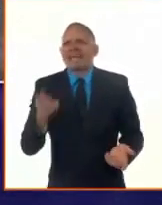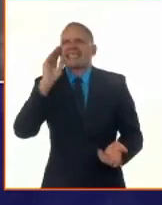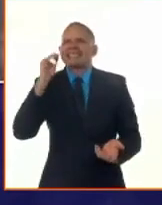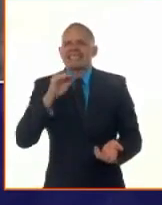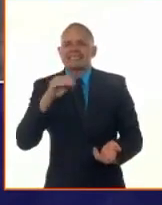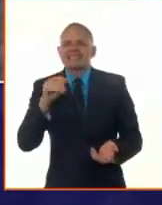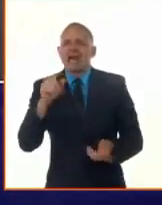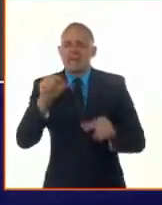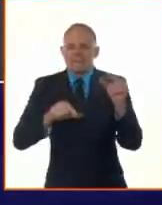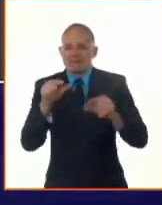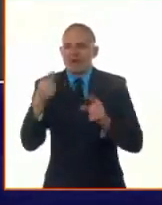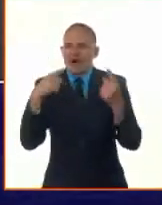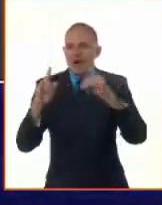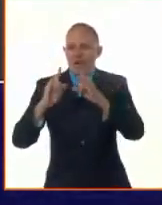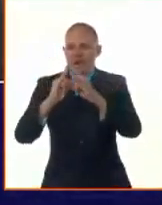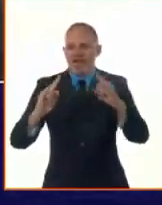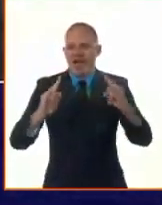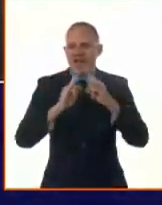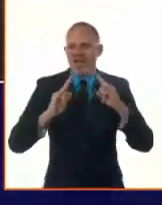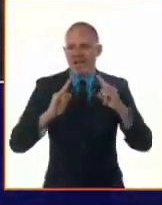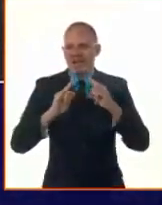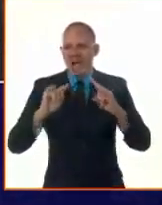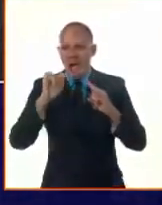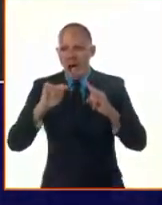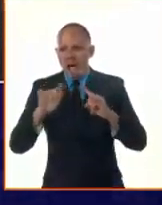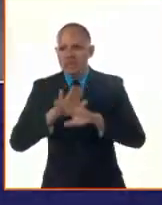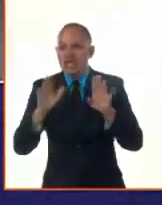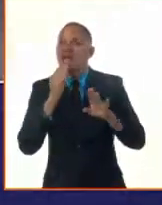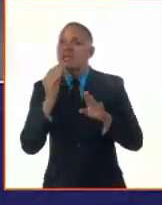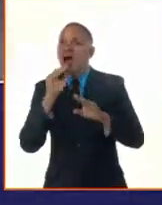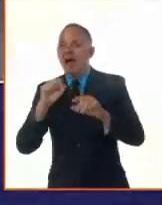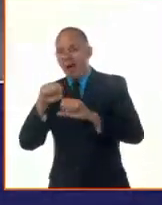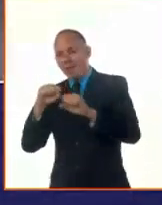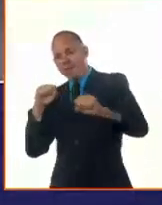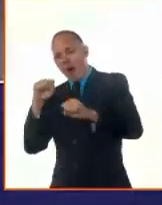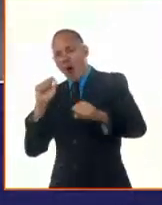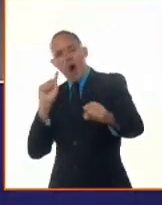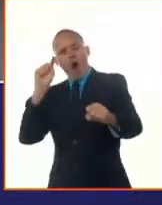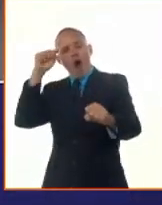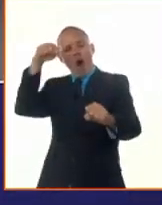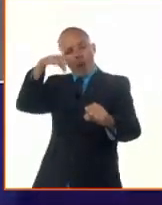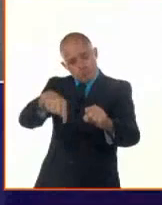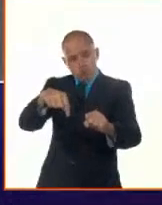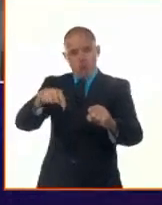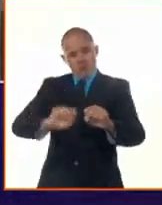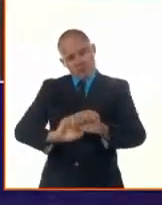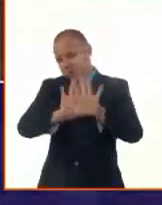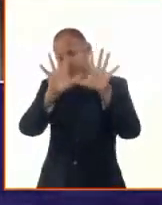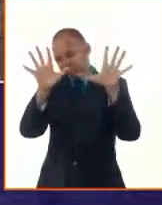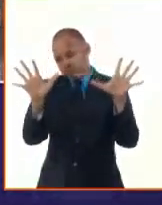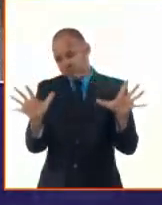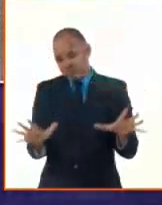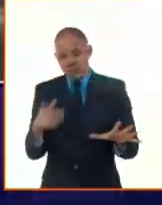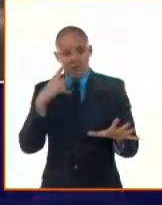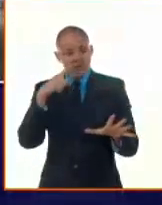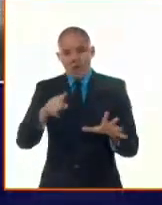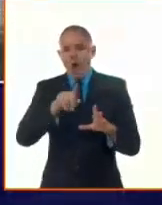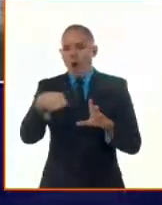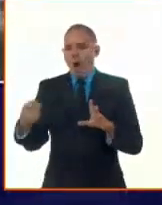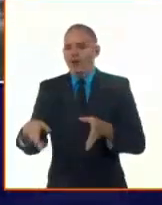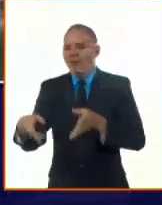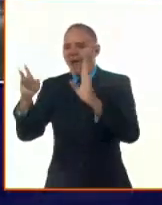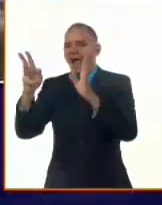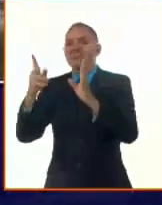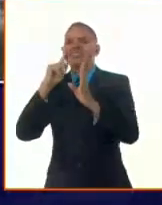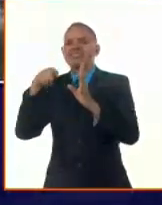en el sur del Líbano uno de los misiles lanzados por Israel otro ha caído sobre esta vivienda de la localidad de kalili